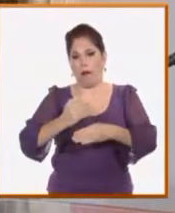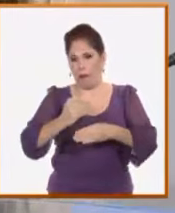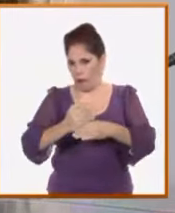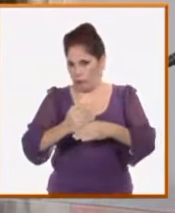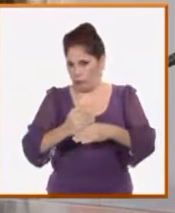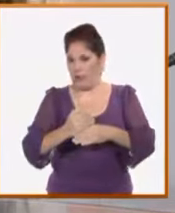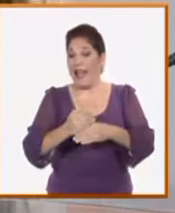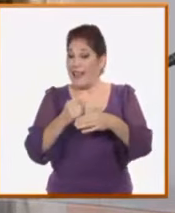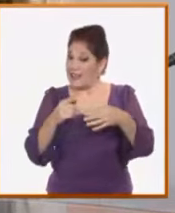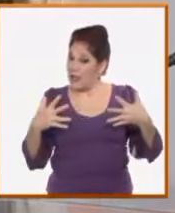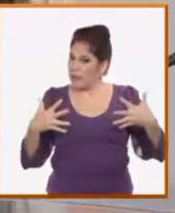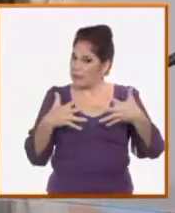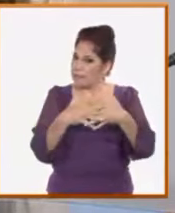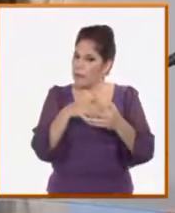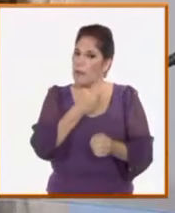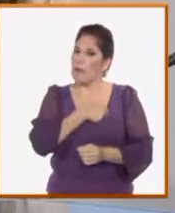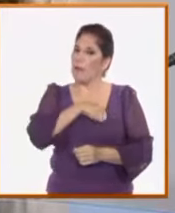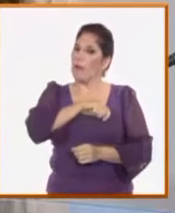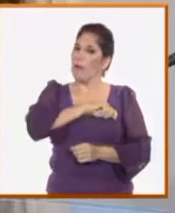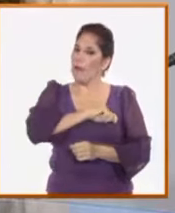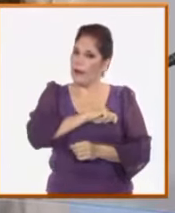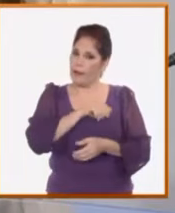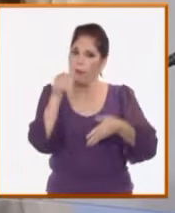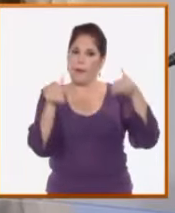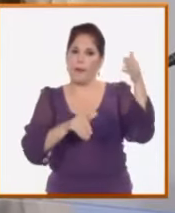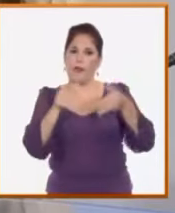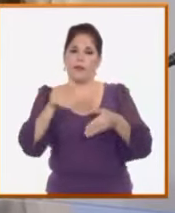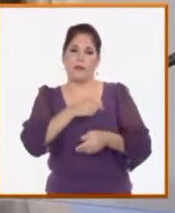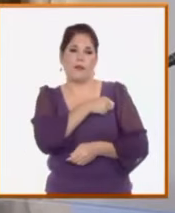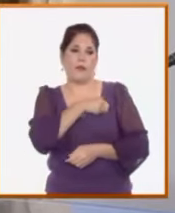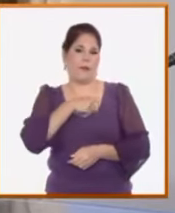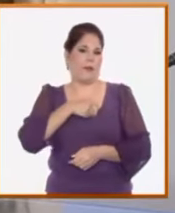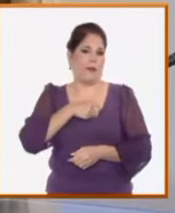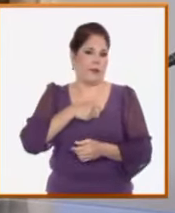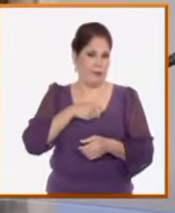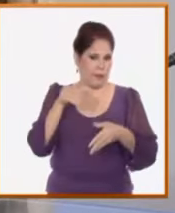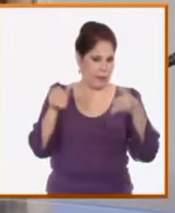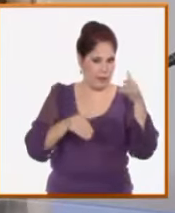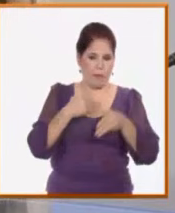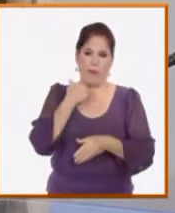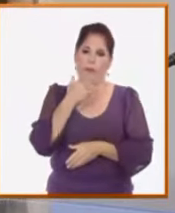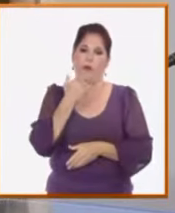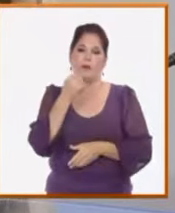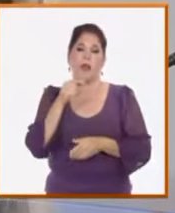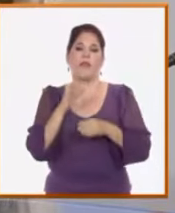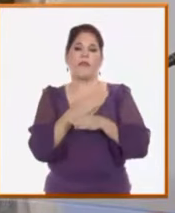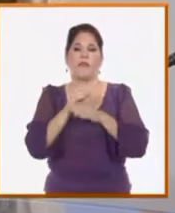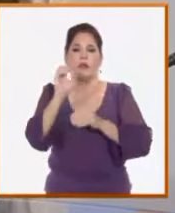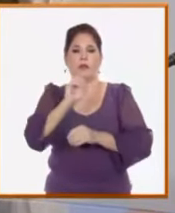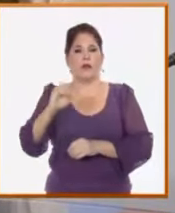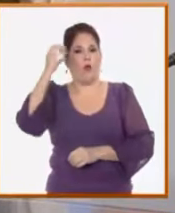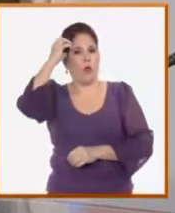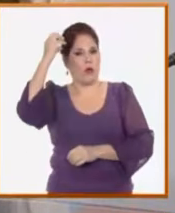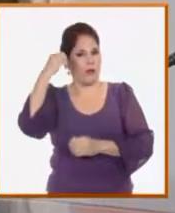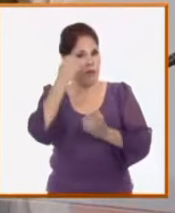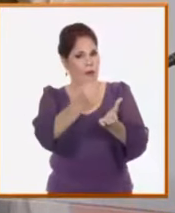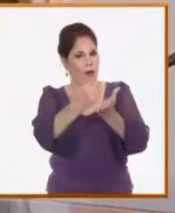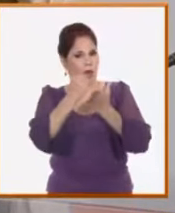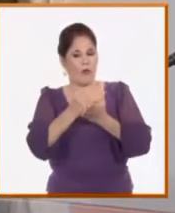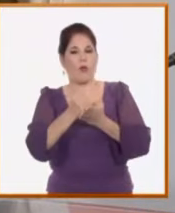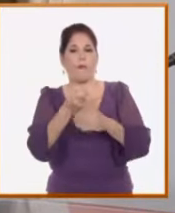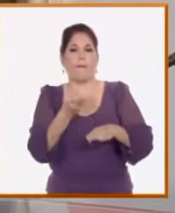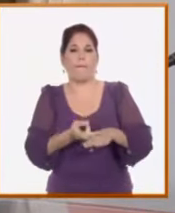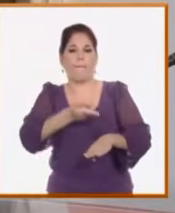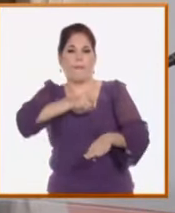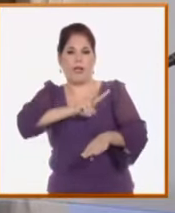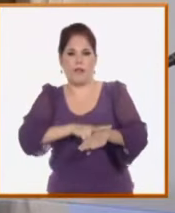interrelación del pueblo la participación de la fuerza especializada el Ministerio del interior y los organismos que intervienen en la prevención en